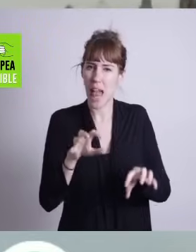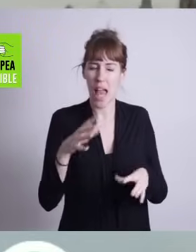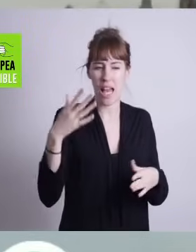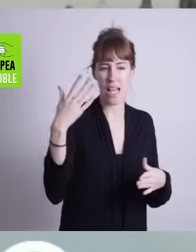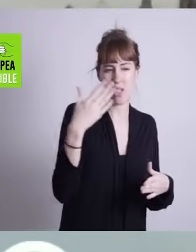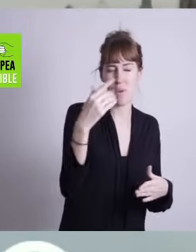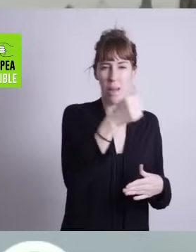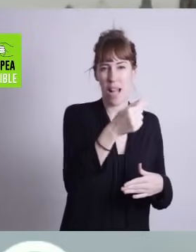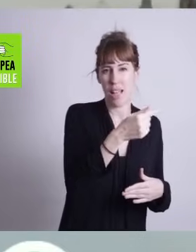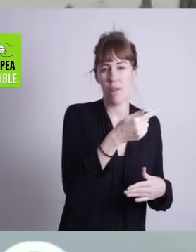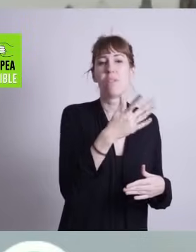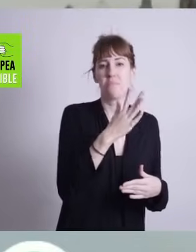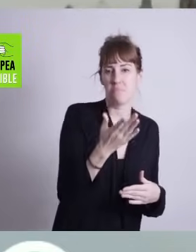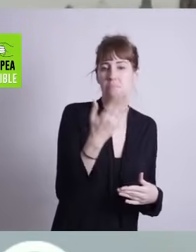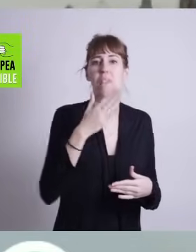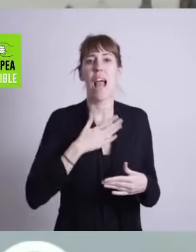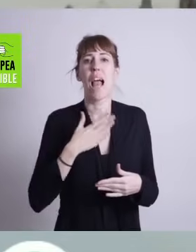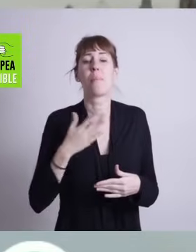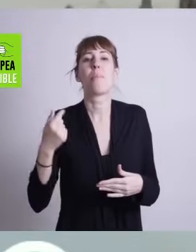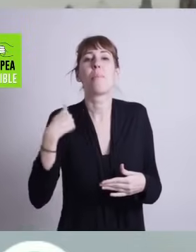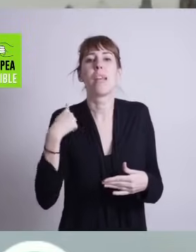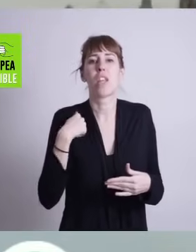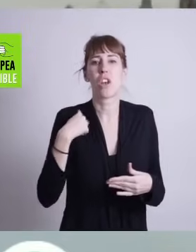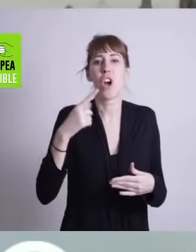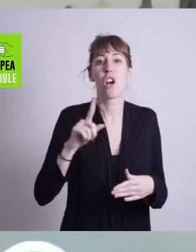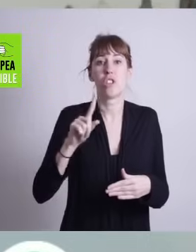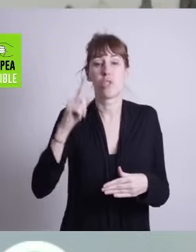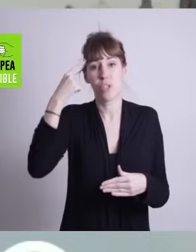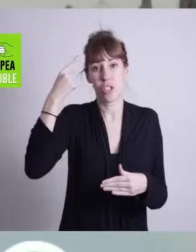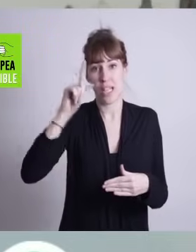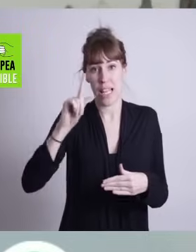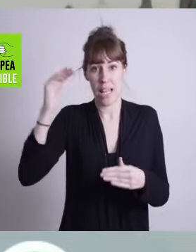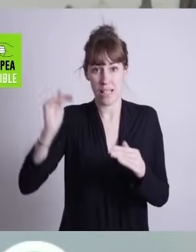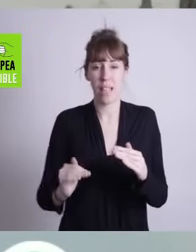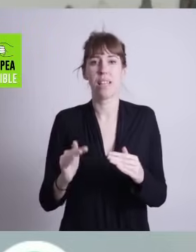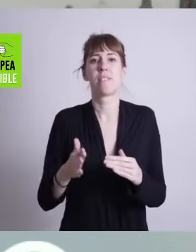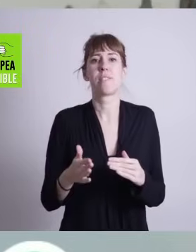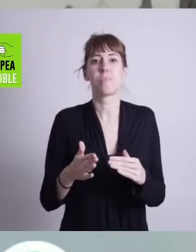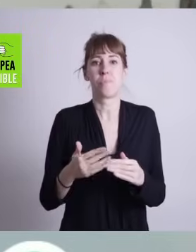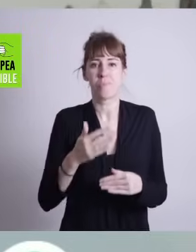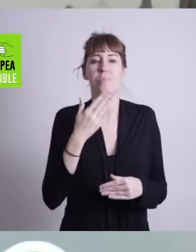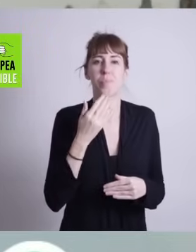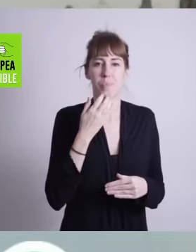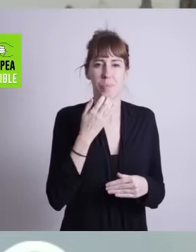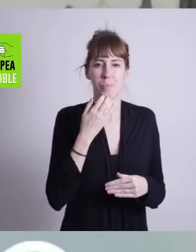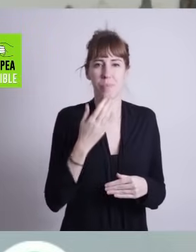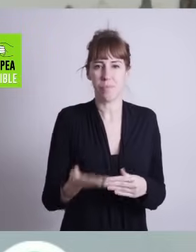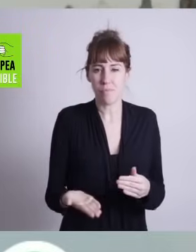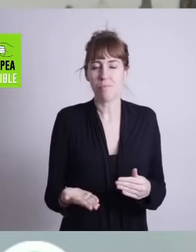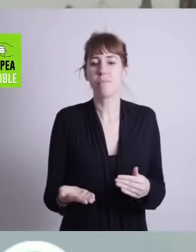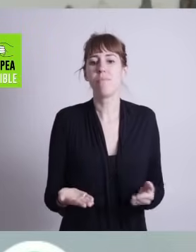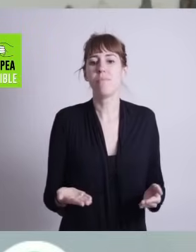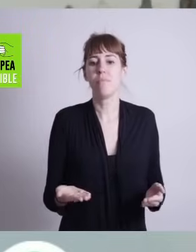subconsciente, que ahí tendríamos todo el recuerdo desde mi infancia, cuando nací, nada más nacer, hasta